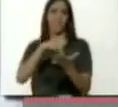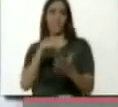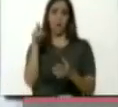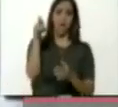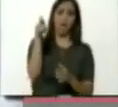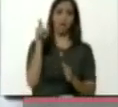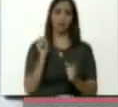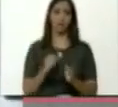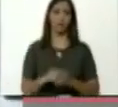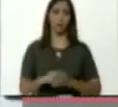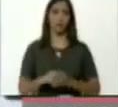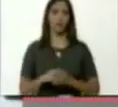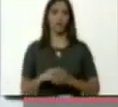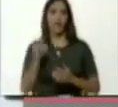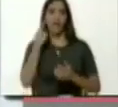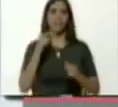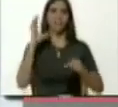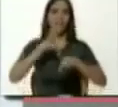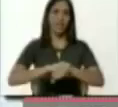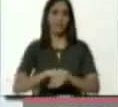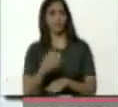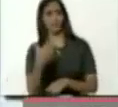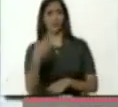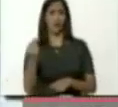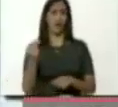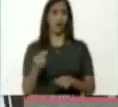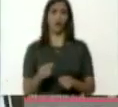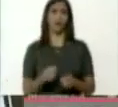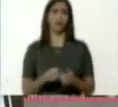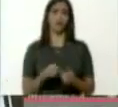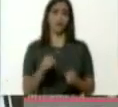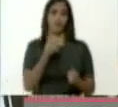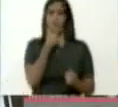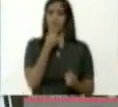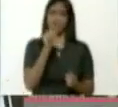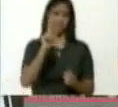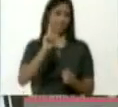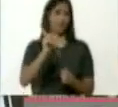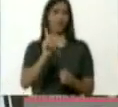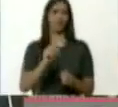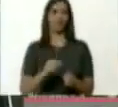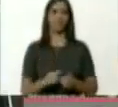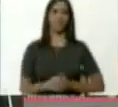él. A ver si me agarran. No, tampoco les voy a poner pantalla.